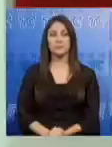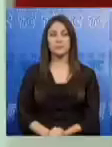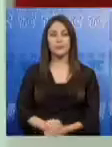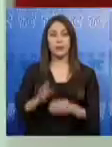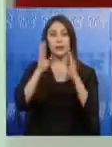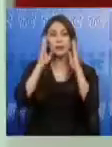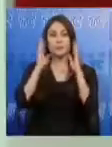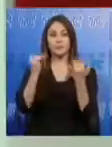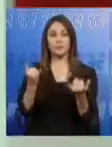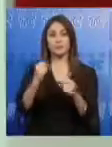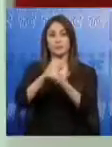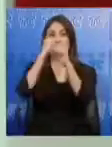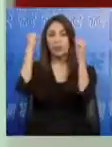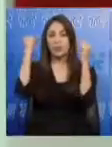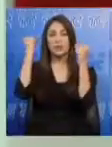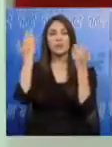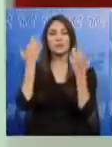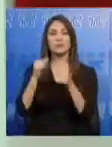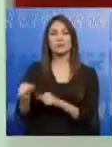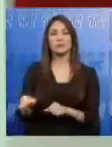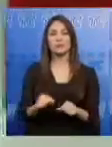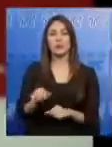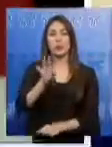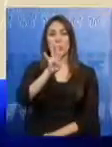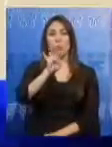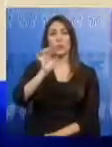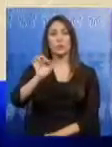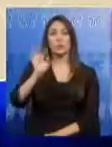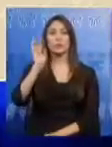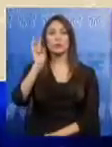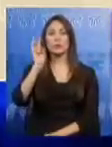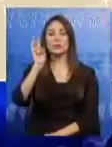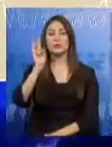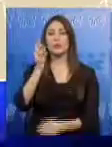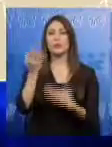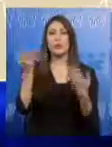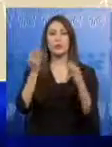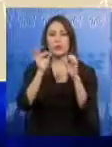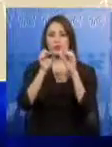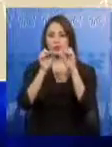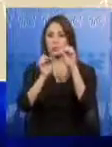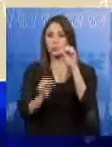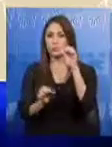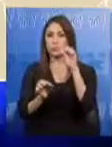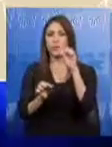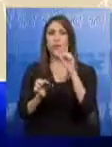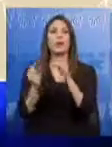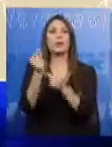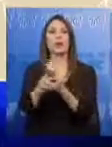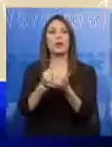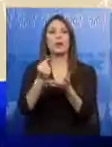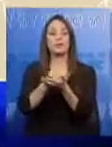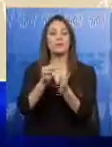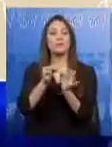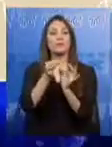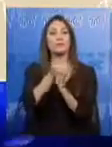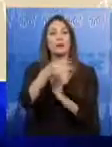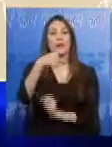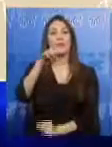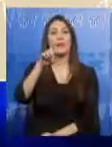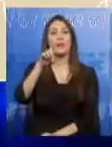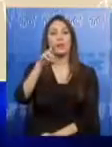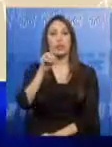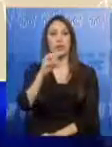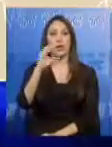Atención, esta mañana se registró un sismo de 4.6 grados en la escala abierta de Richter, cuyo epicentro fue en el cantón Pedro Carbo,